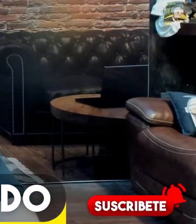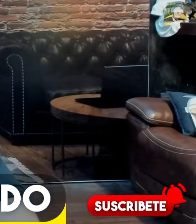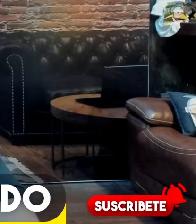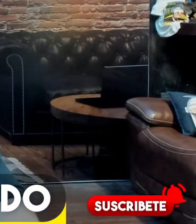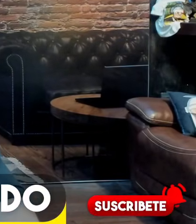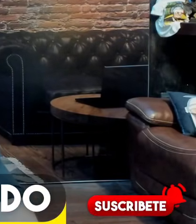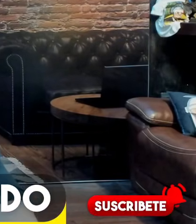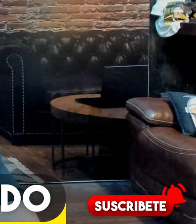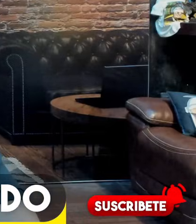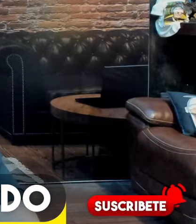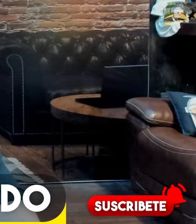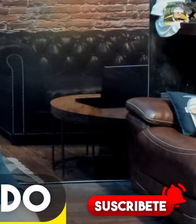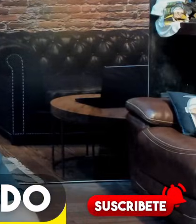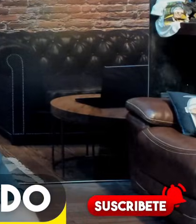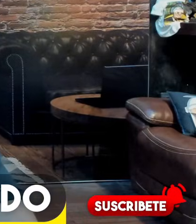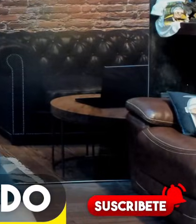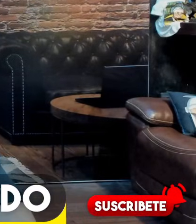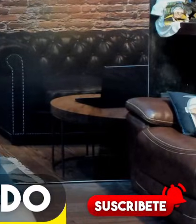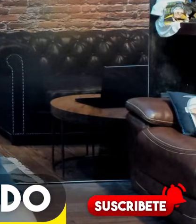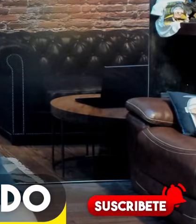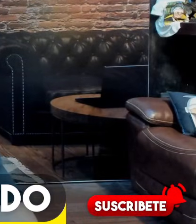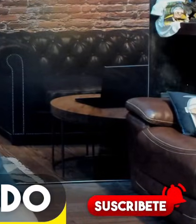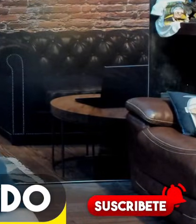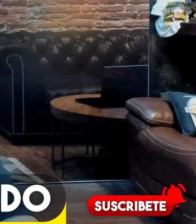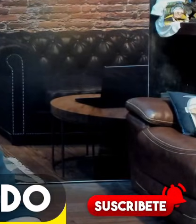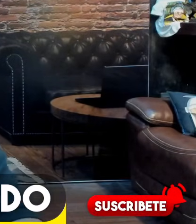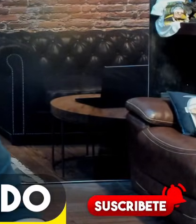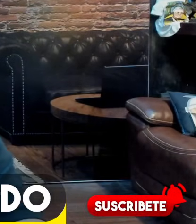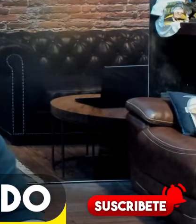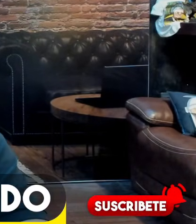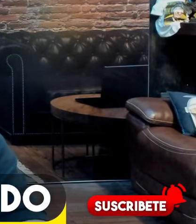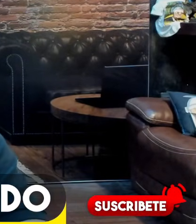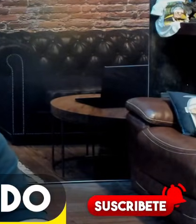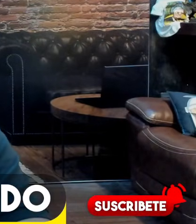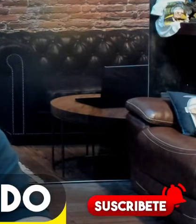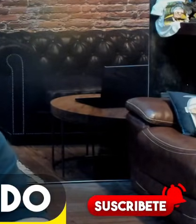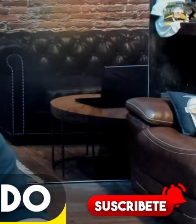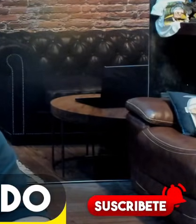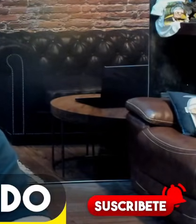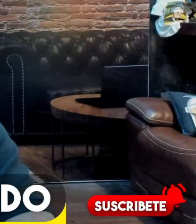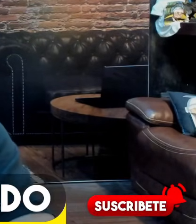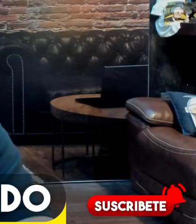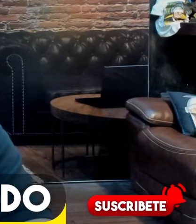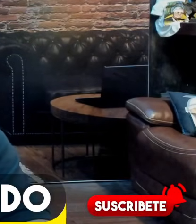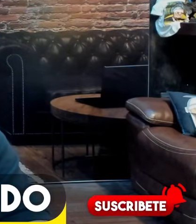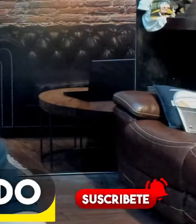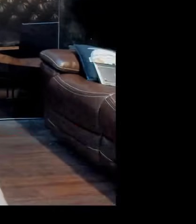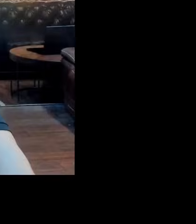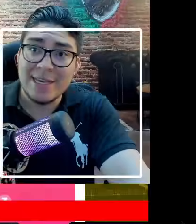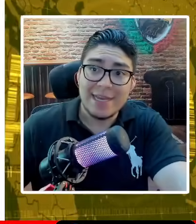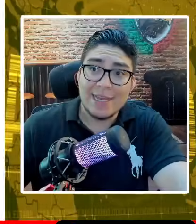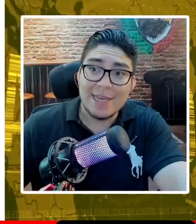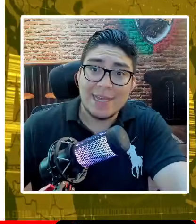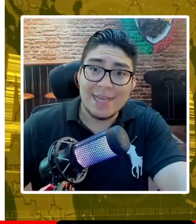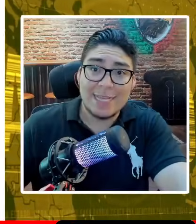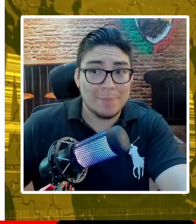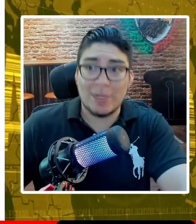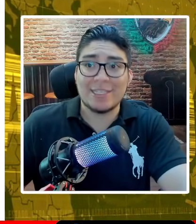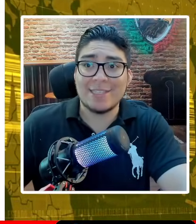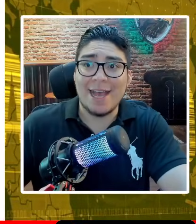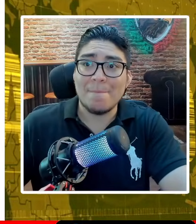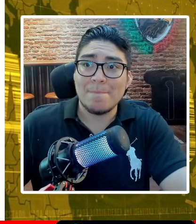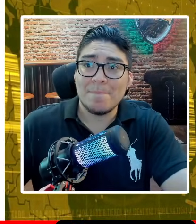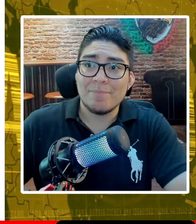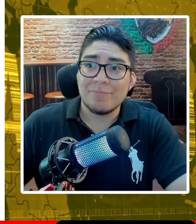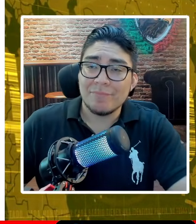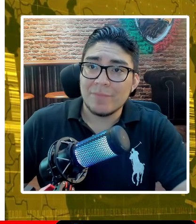credencial no dice que él vive en nayarit y si dice que va a votar significa que si va a haber casillas especiales espero